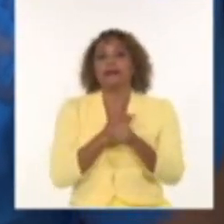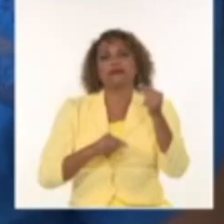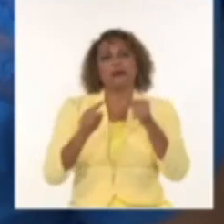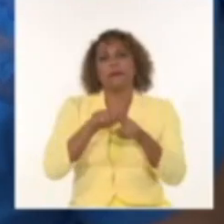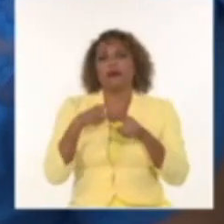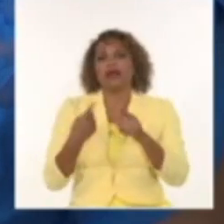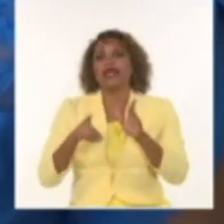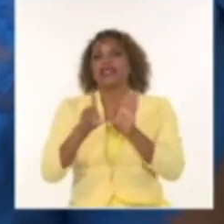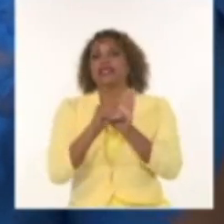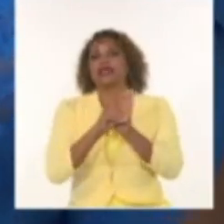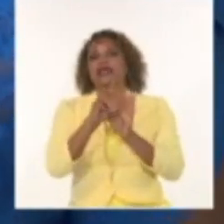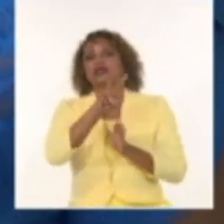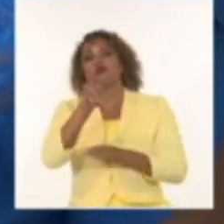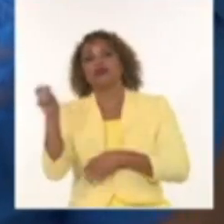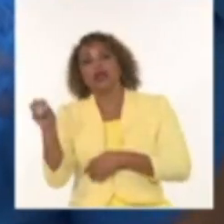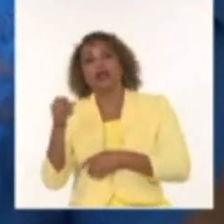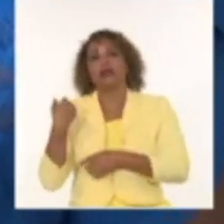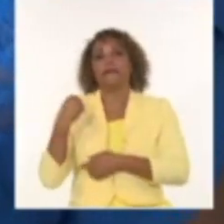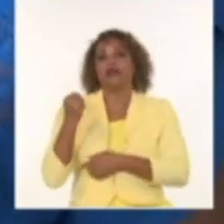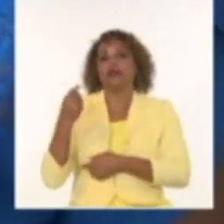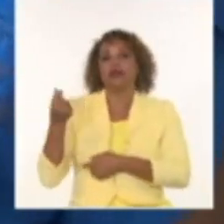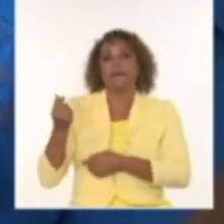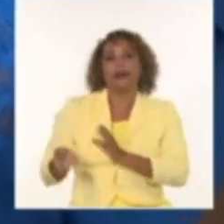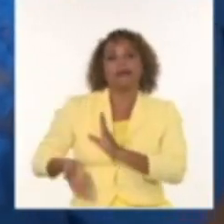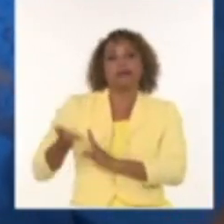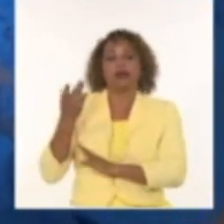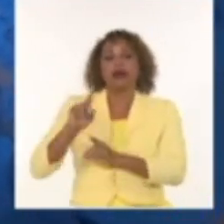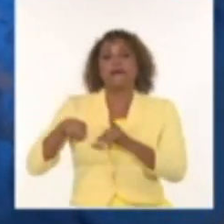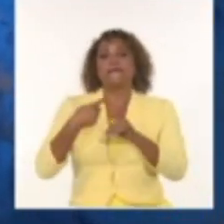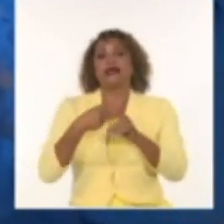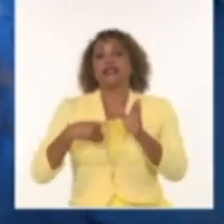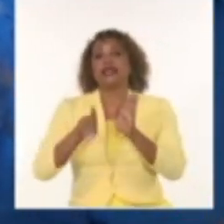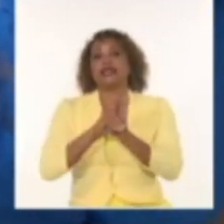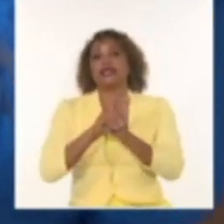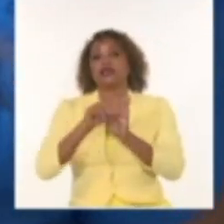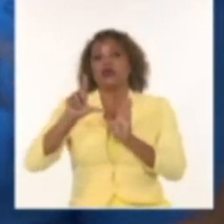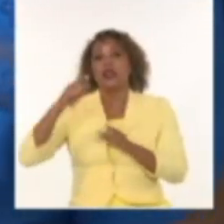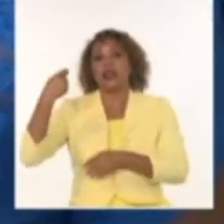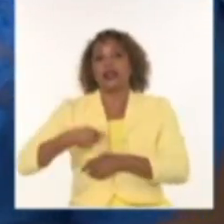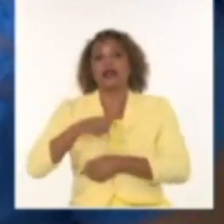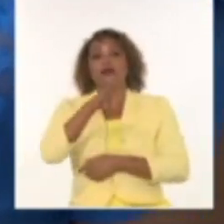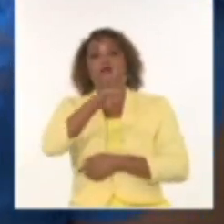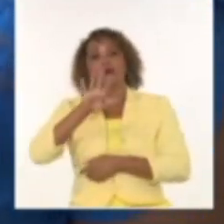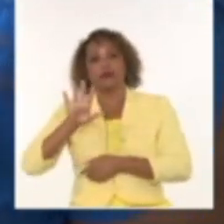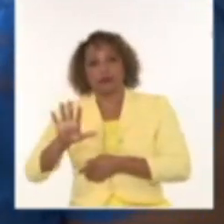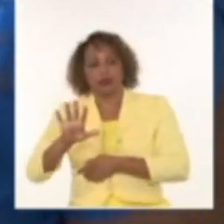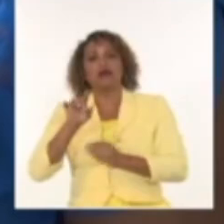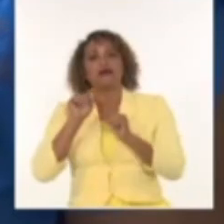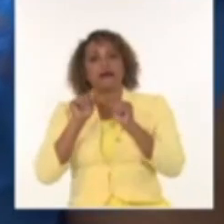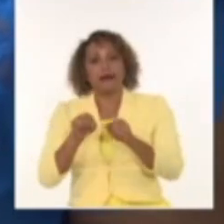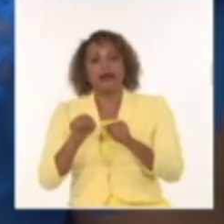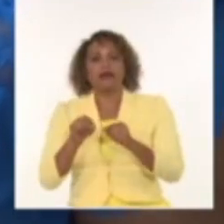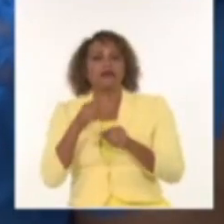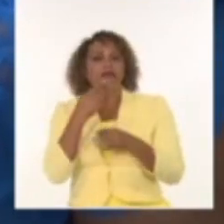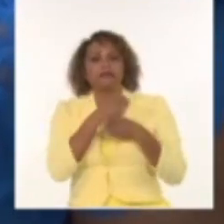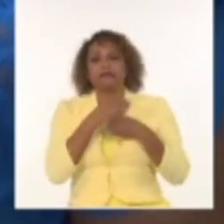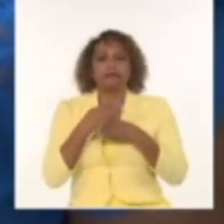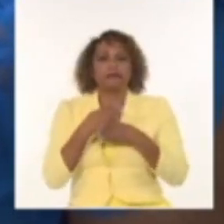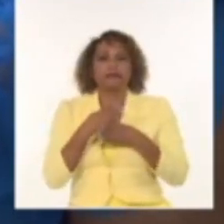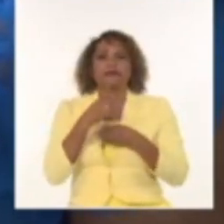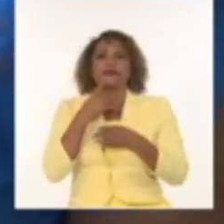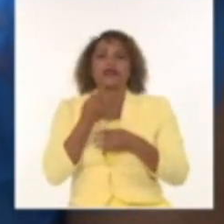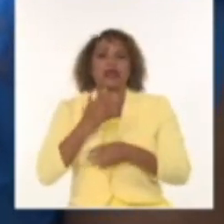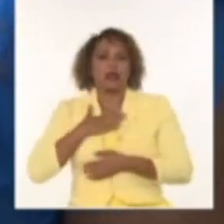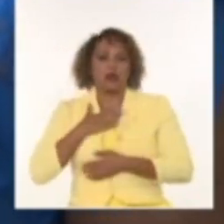decretos 30, por violaciones de precio, y por el decreto ley 45, que son los que ejercen la actividad por